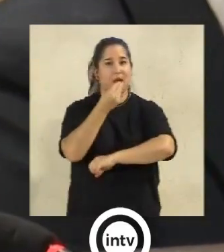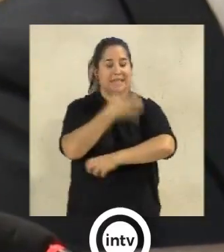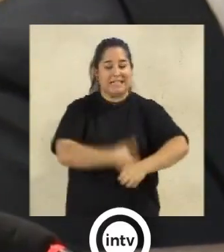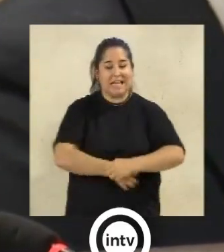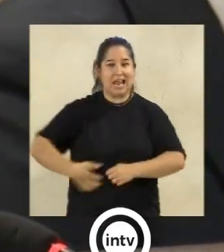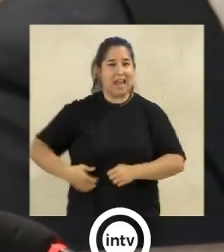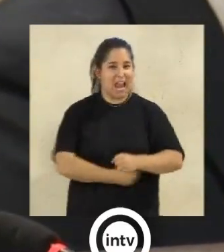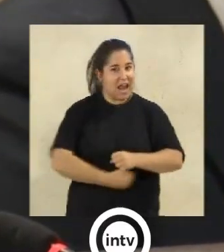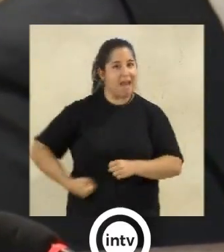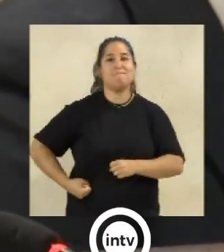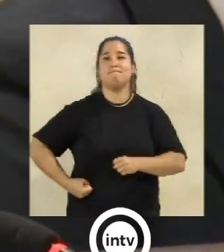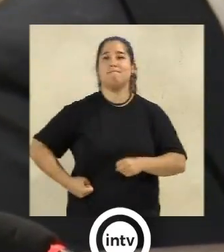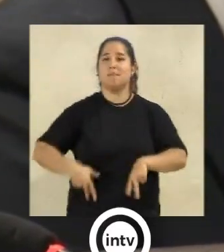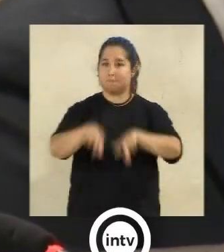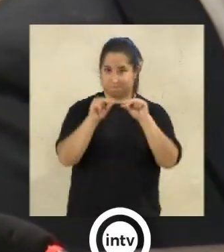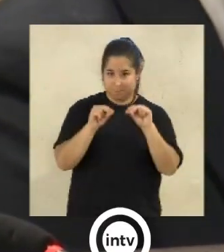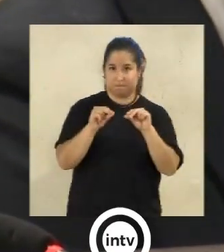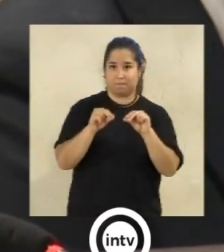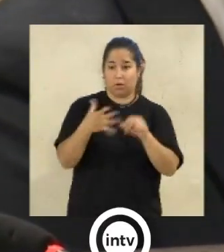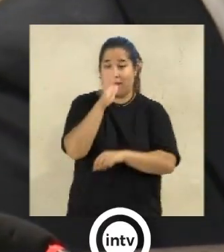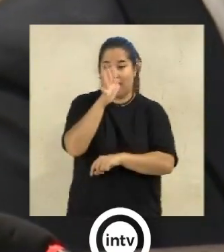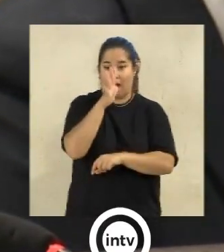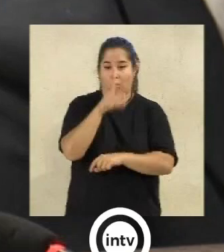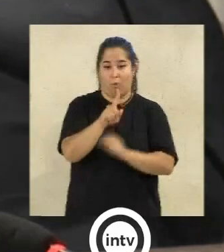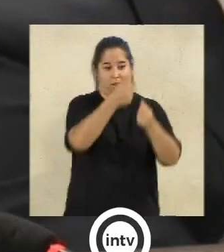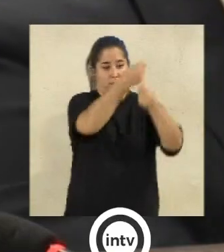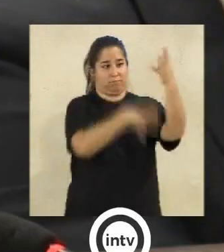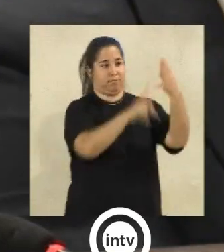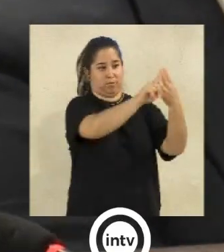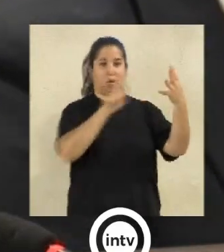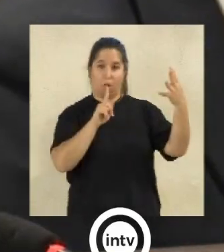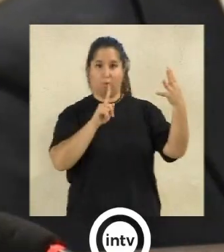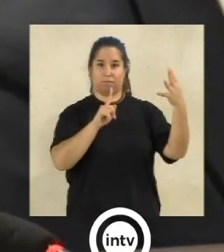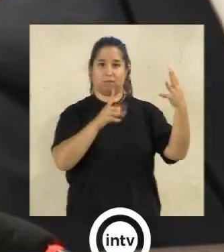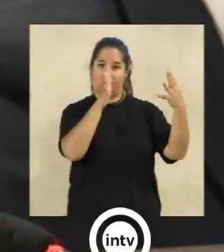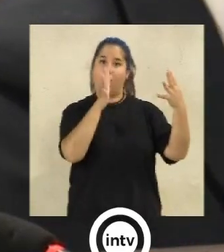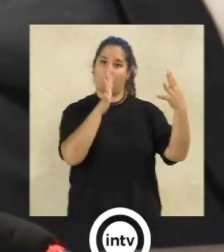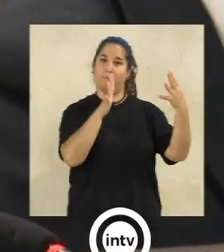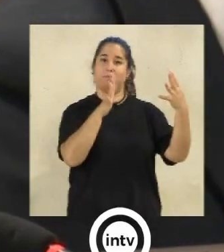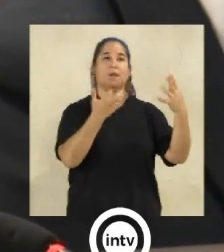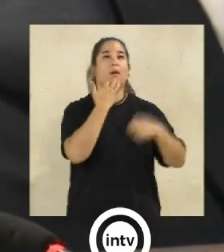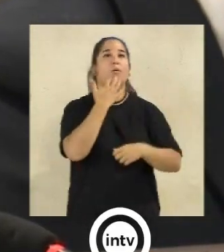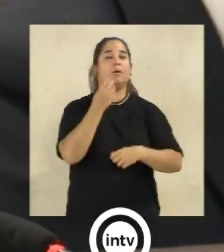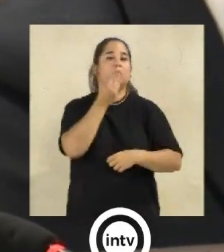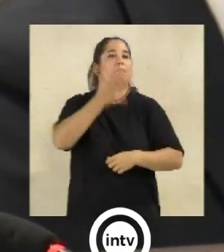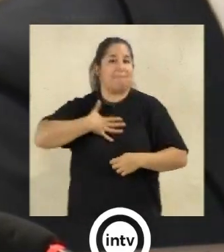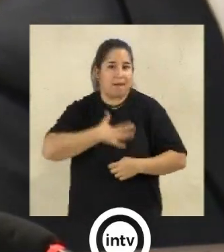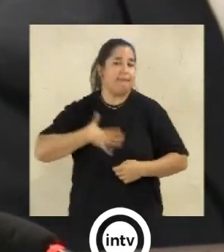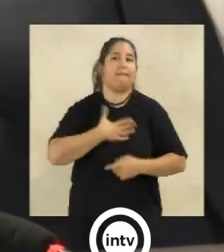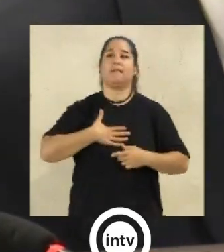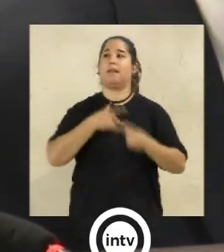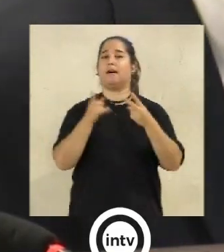avanzar en la igualdad el agua es uno de ellos es un garante de salud de bienestar tenemos que construir